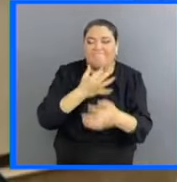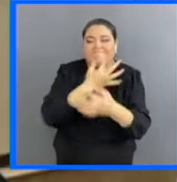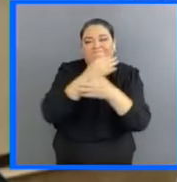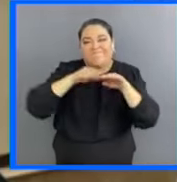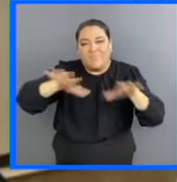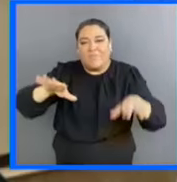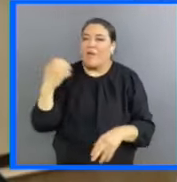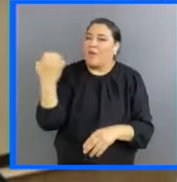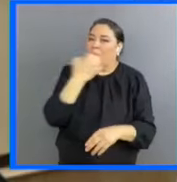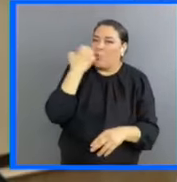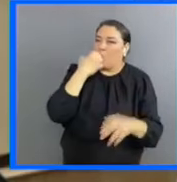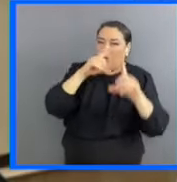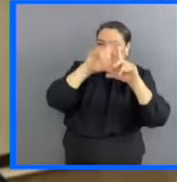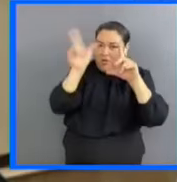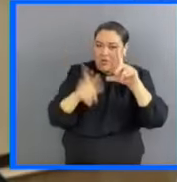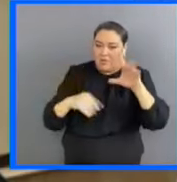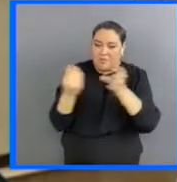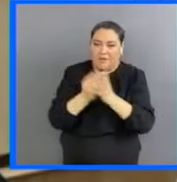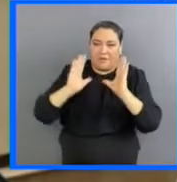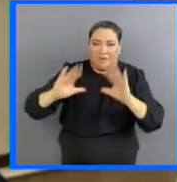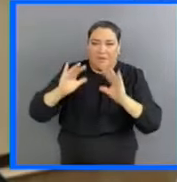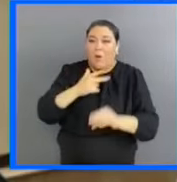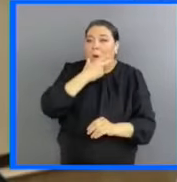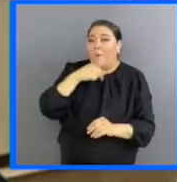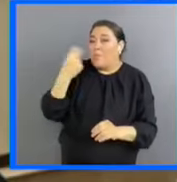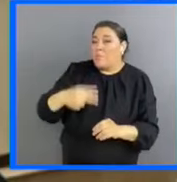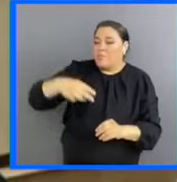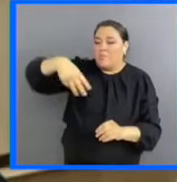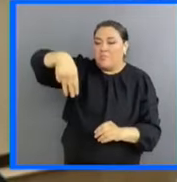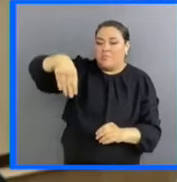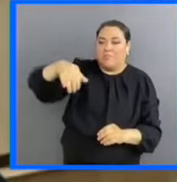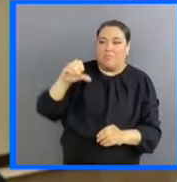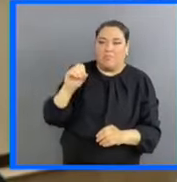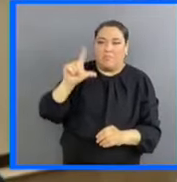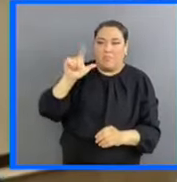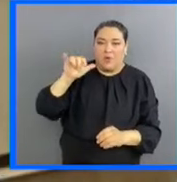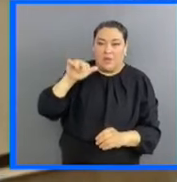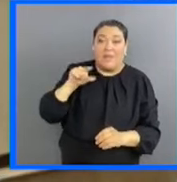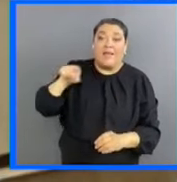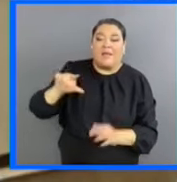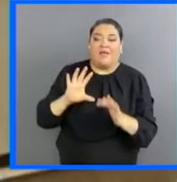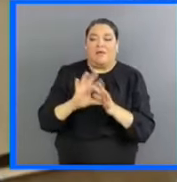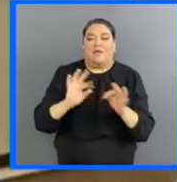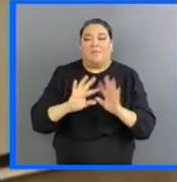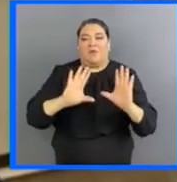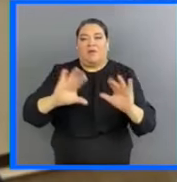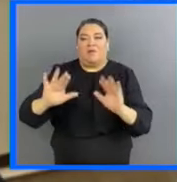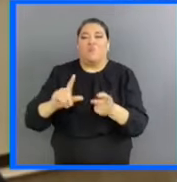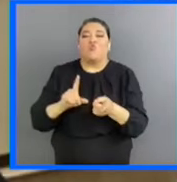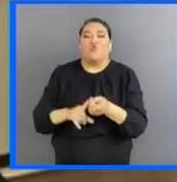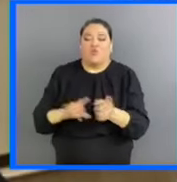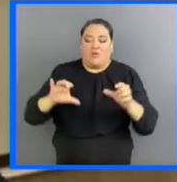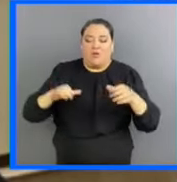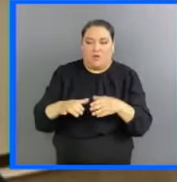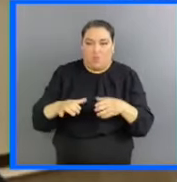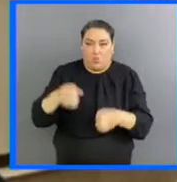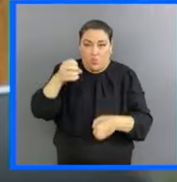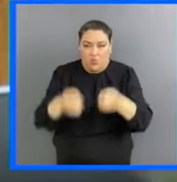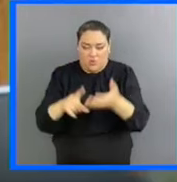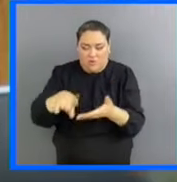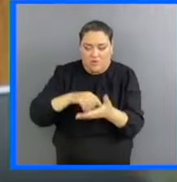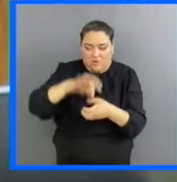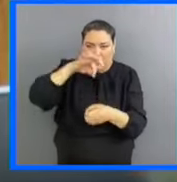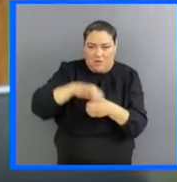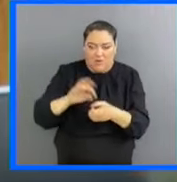Judicial, Sergio Javier Molina Martínez, sostuvo lo anterior al participar en el Observatorio Judicial Electoral y Congreso